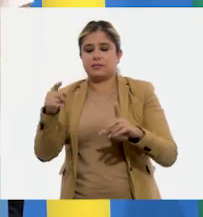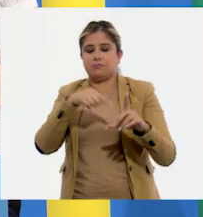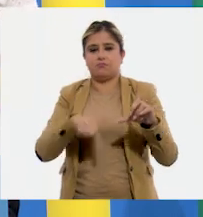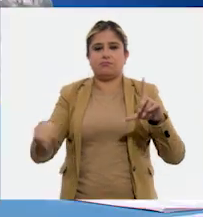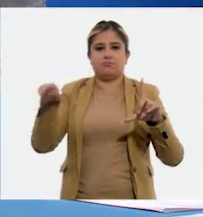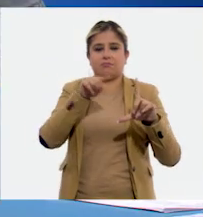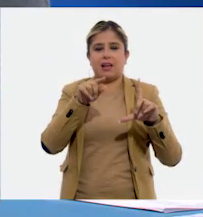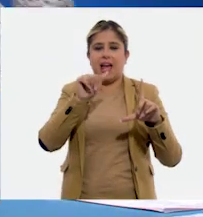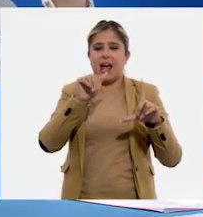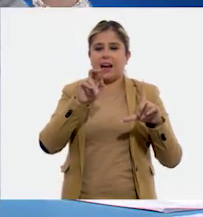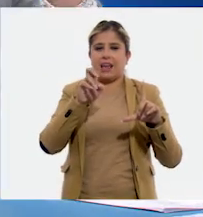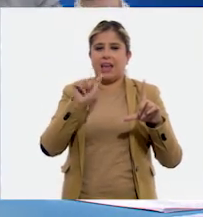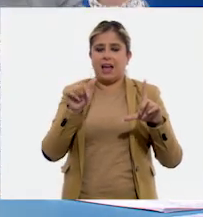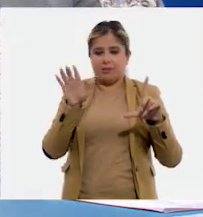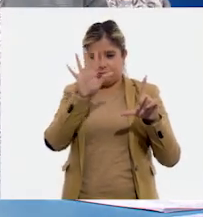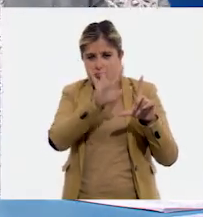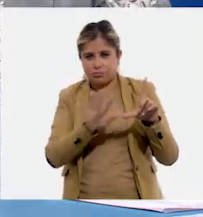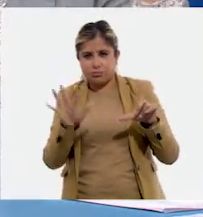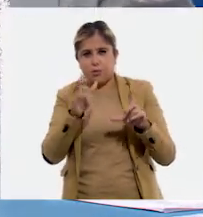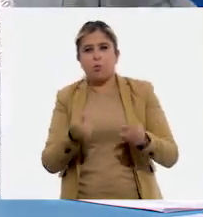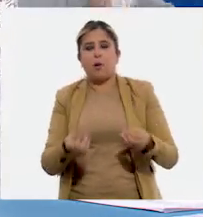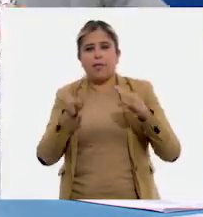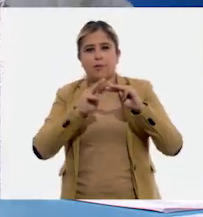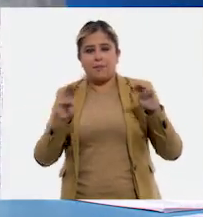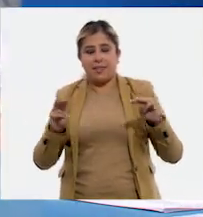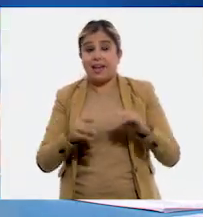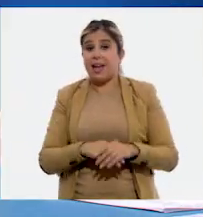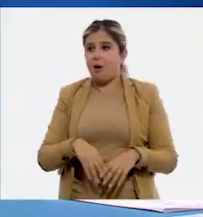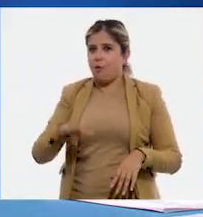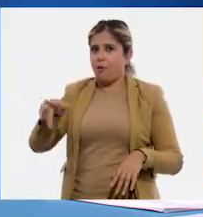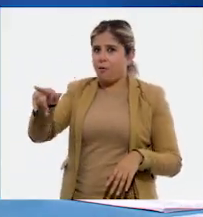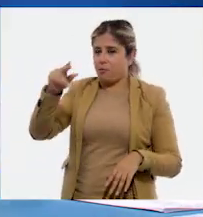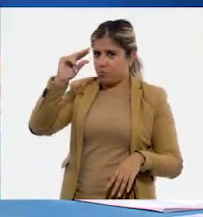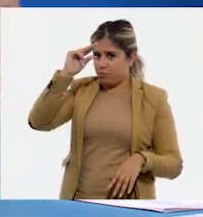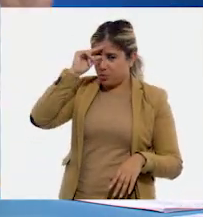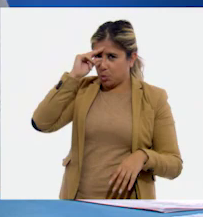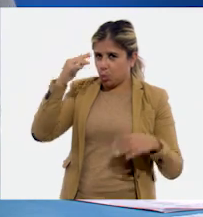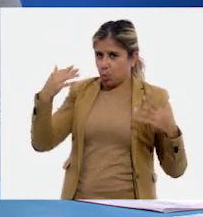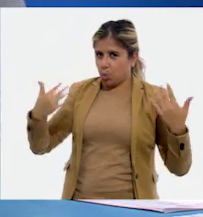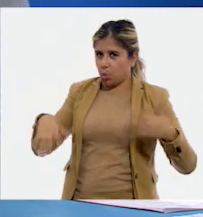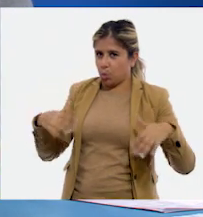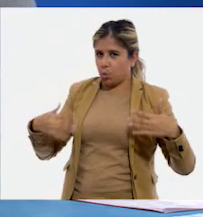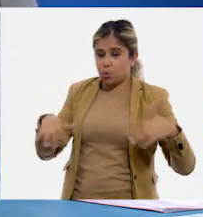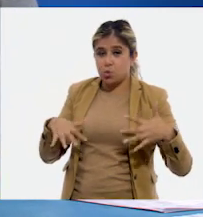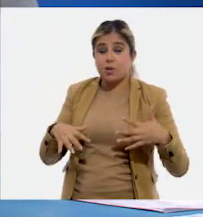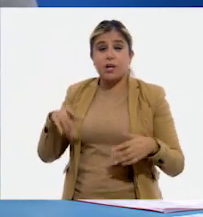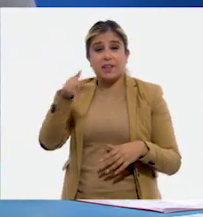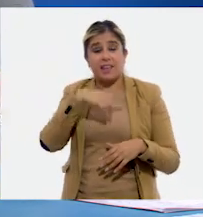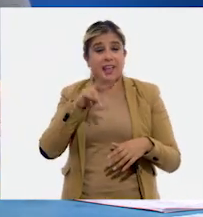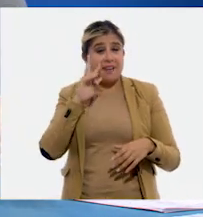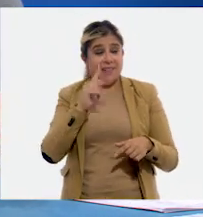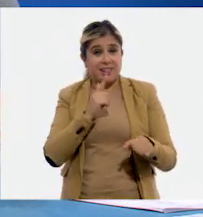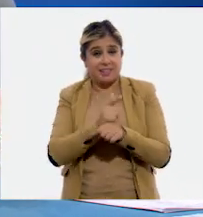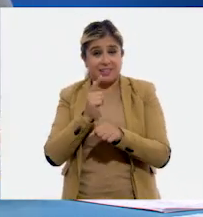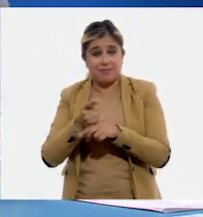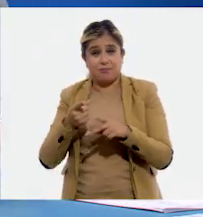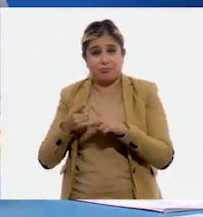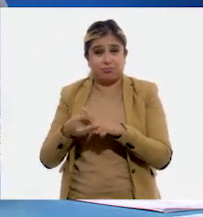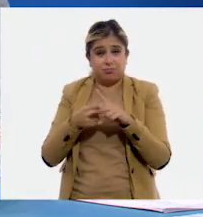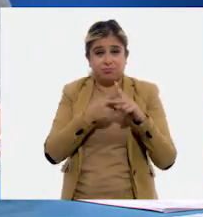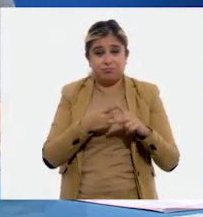romboide. ¡Exactamente! Eres muy inteligente, Jenny. Como ya identificamos el